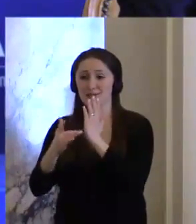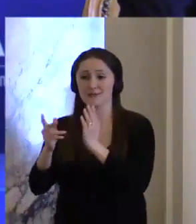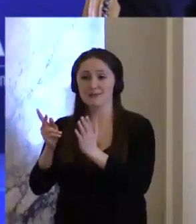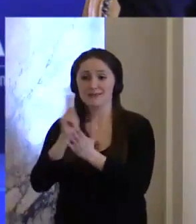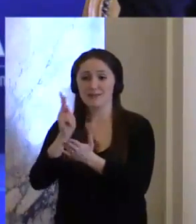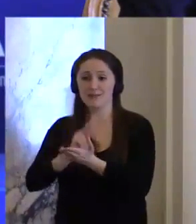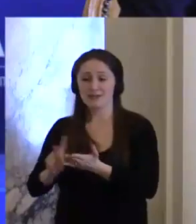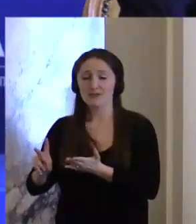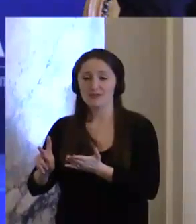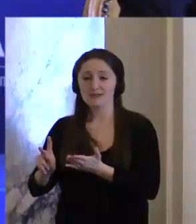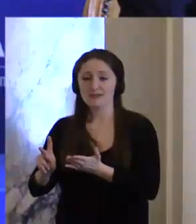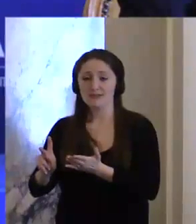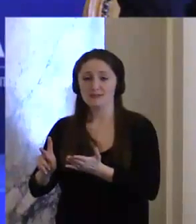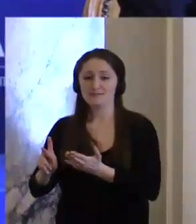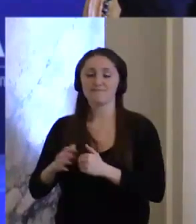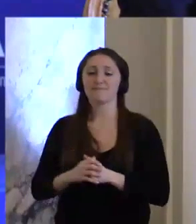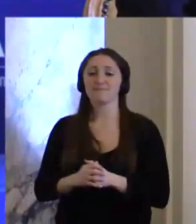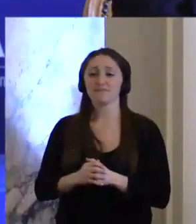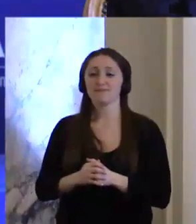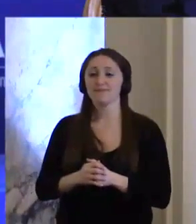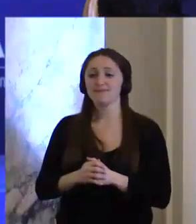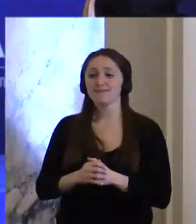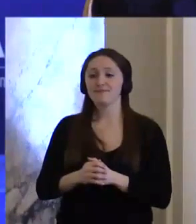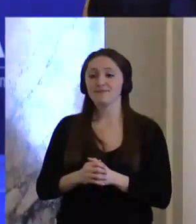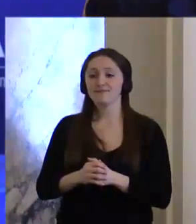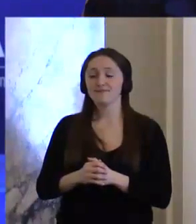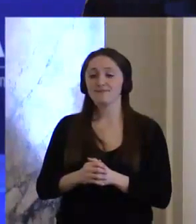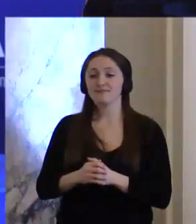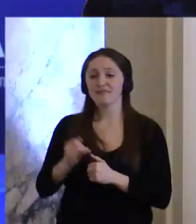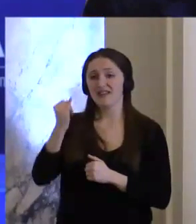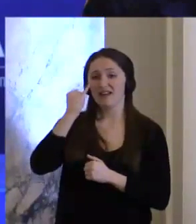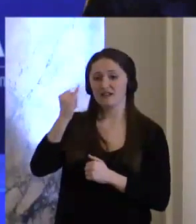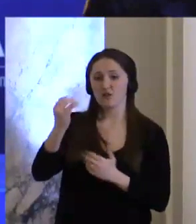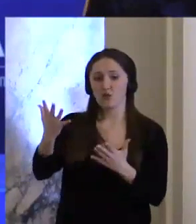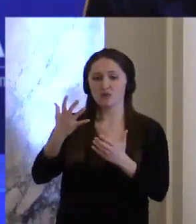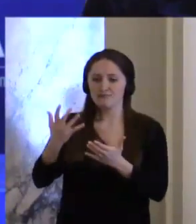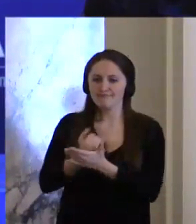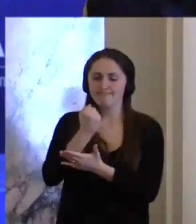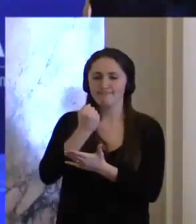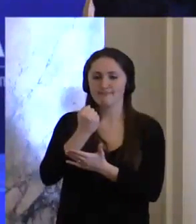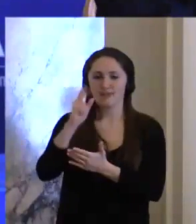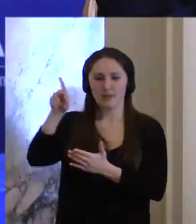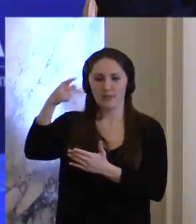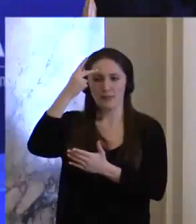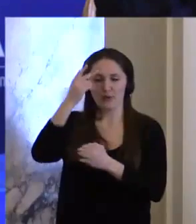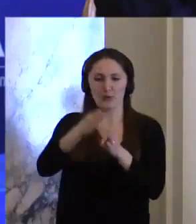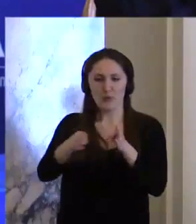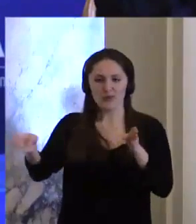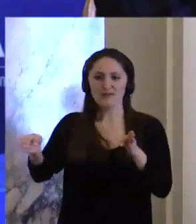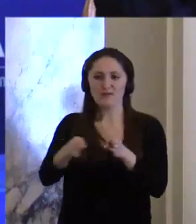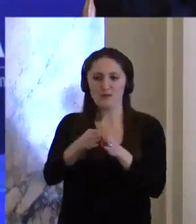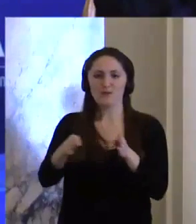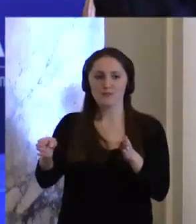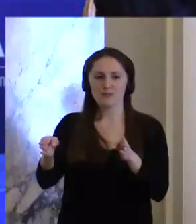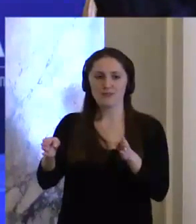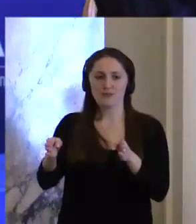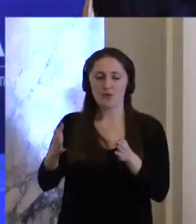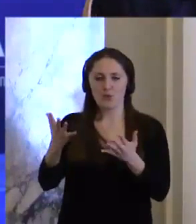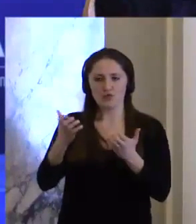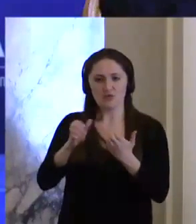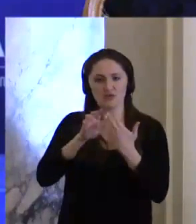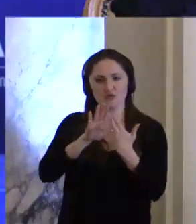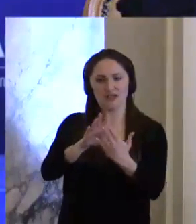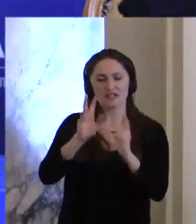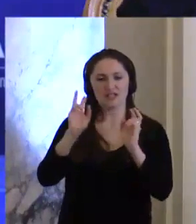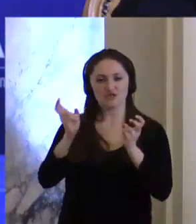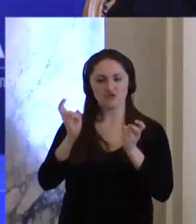ventana política dedicada a los temas de afrodescendientes. Yo creo que para movernos en la dirección